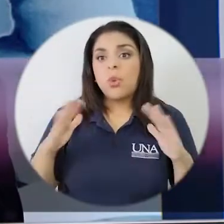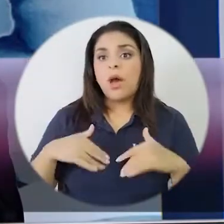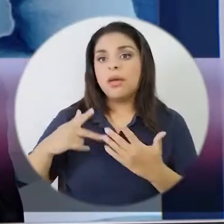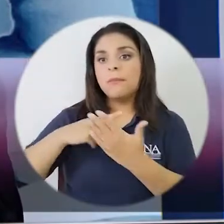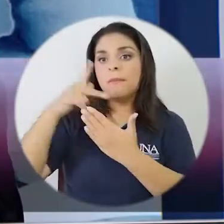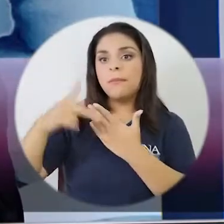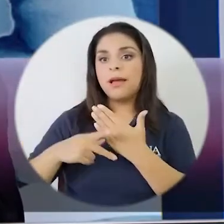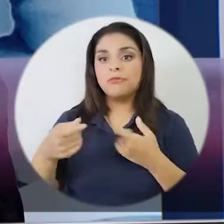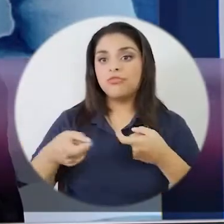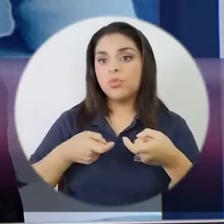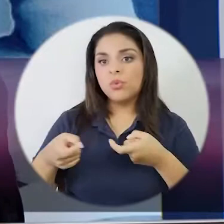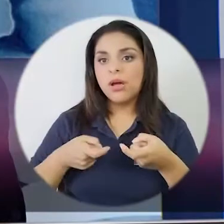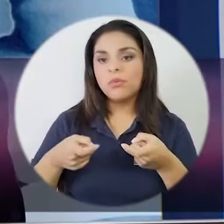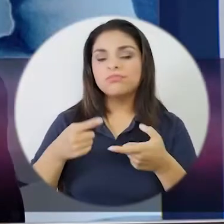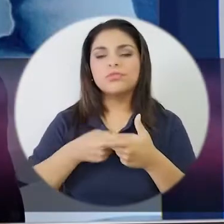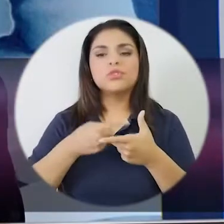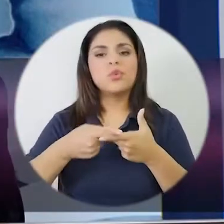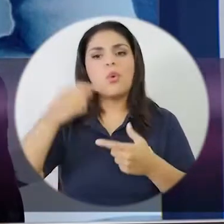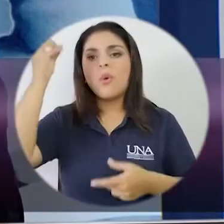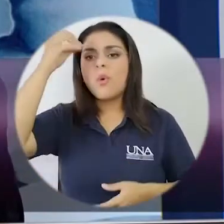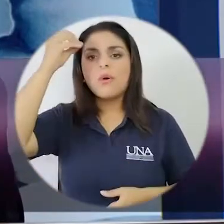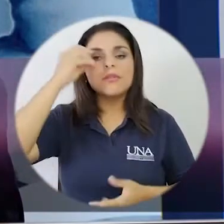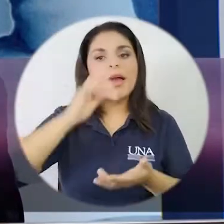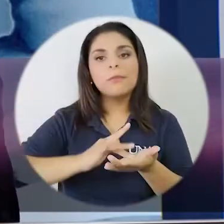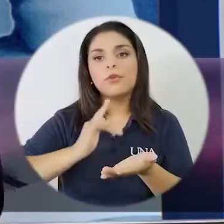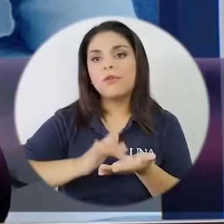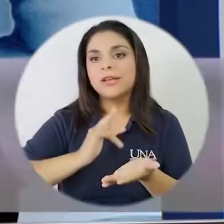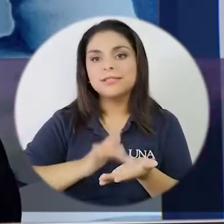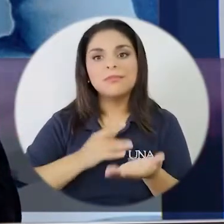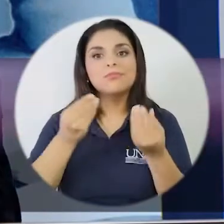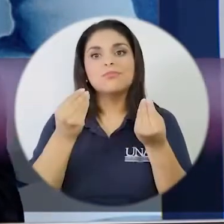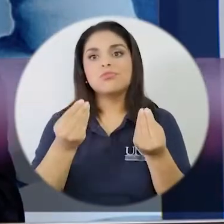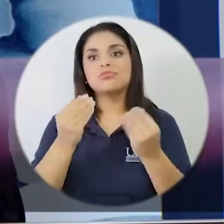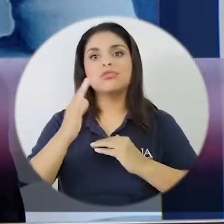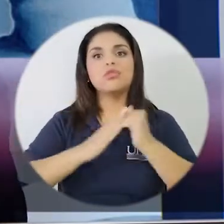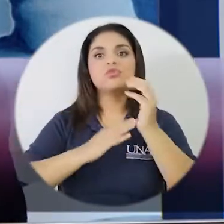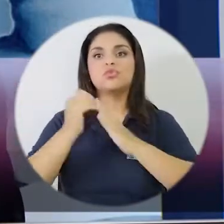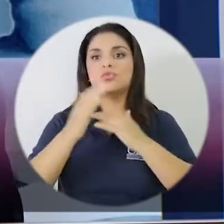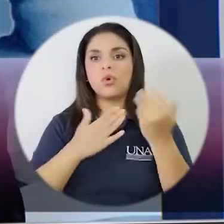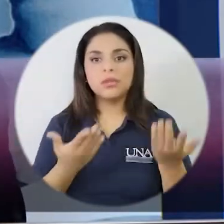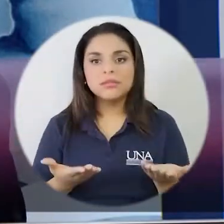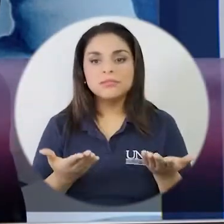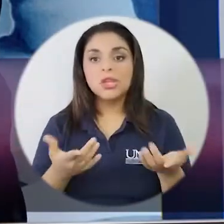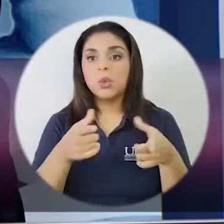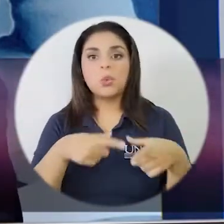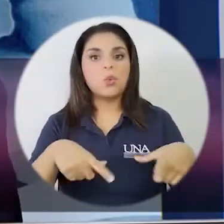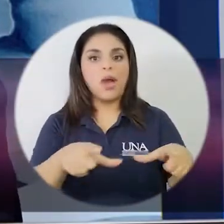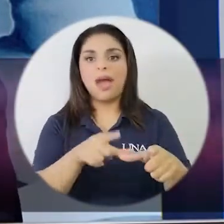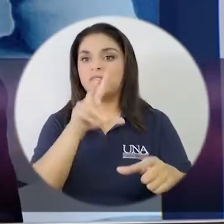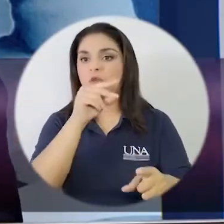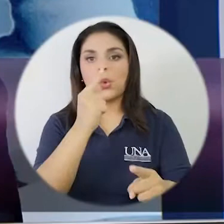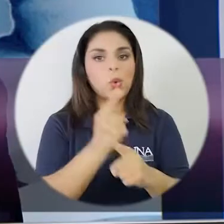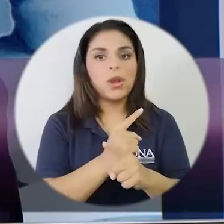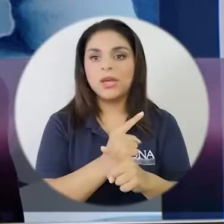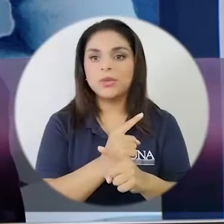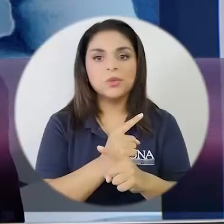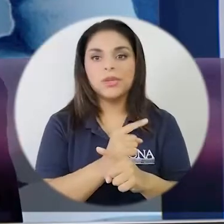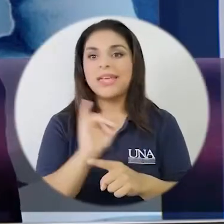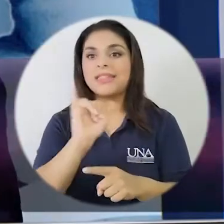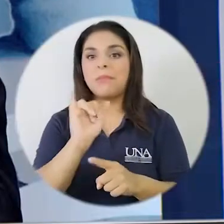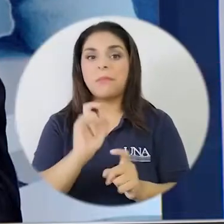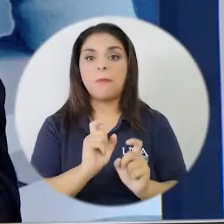plan regulador, pues obviamente se aprovecha también de muchas construcciones que son en lugares no correctos, ¿verdad? Y